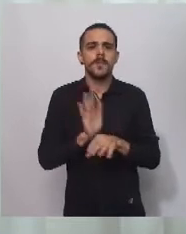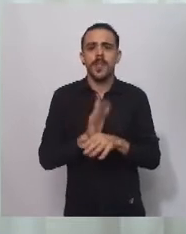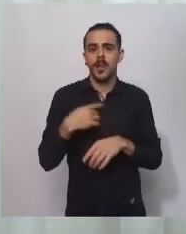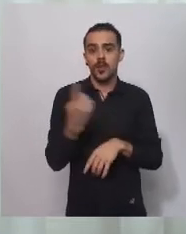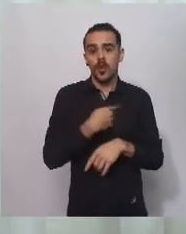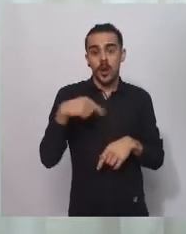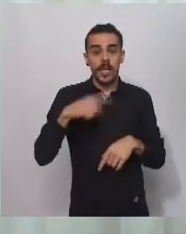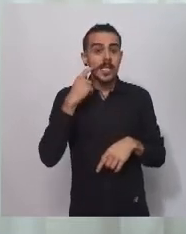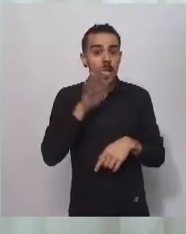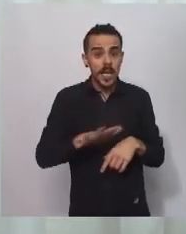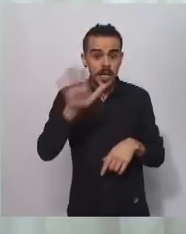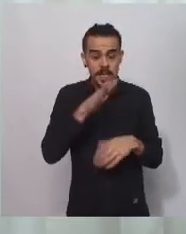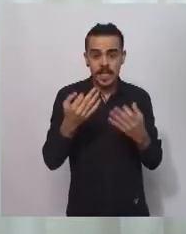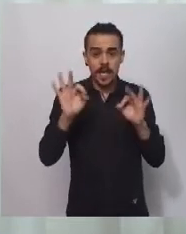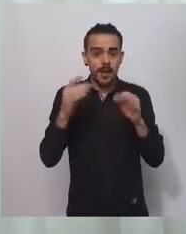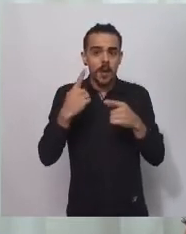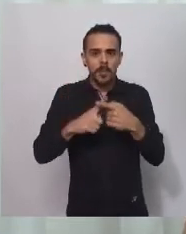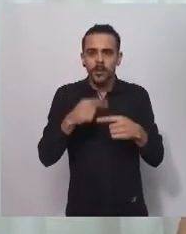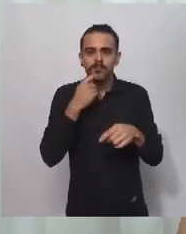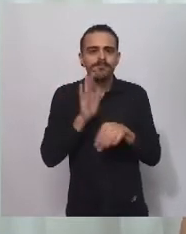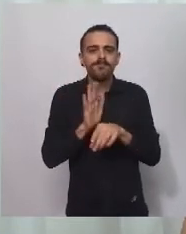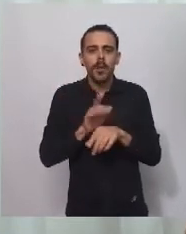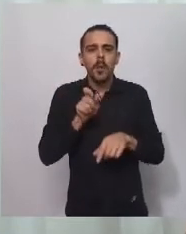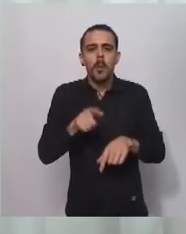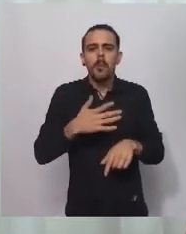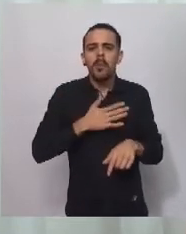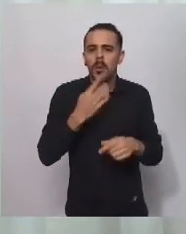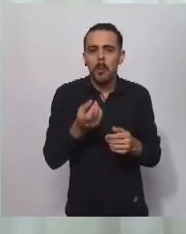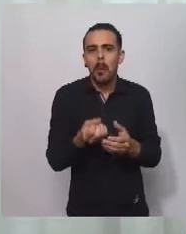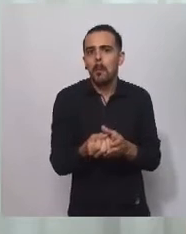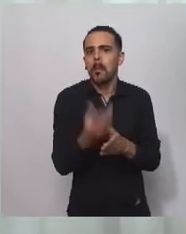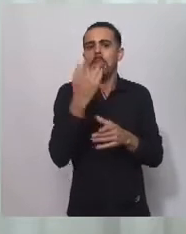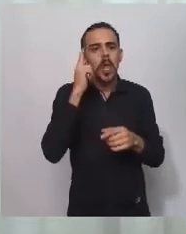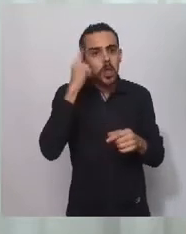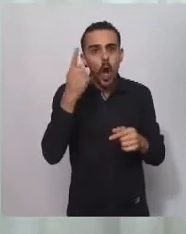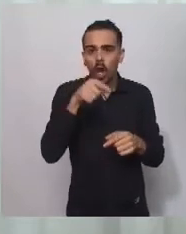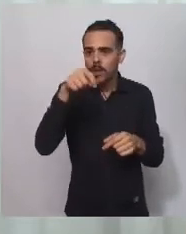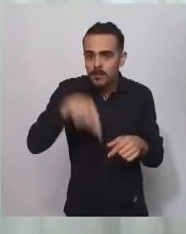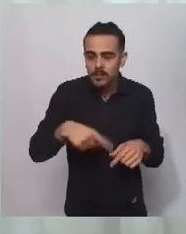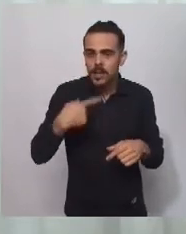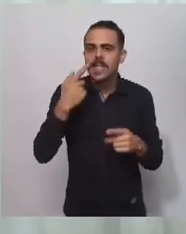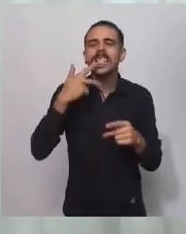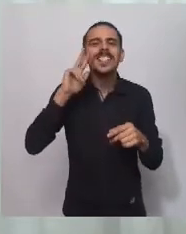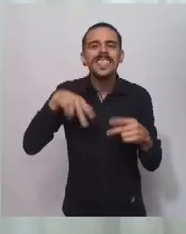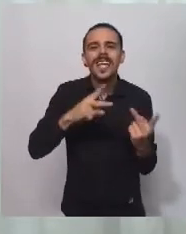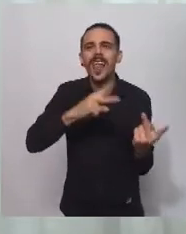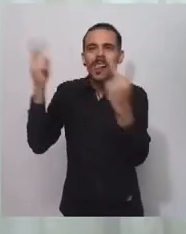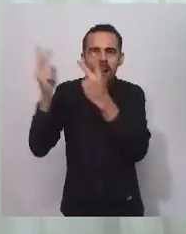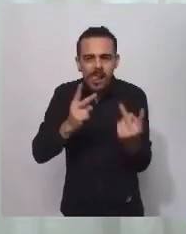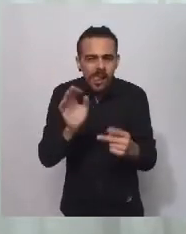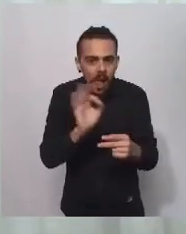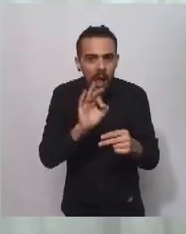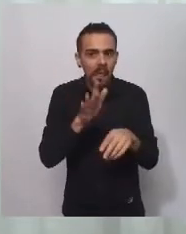casos autóctonos estamos dentro de esta de esta fase